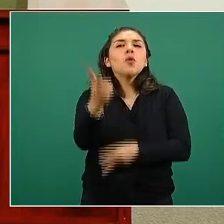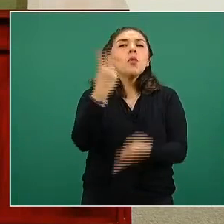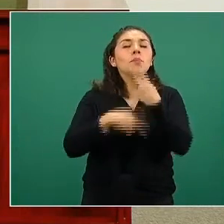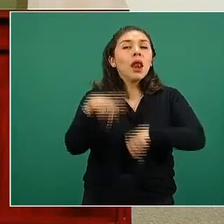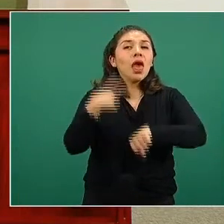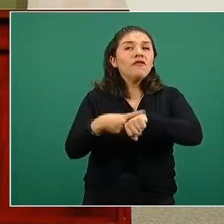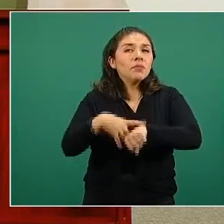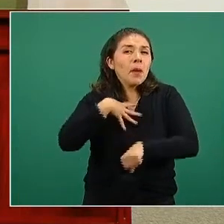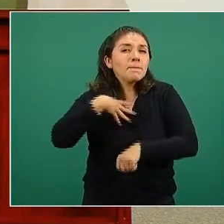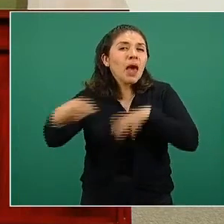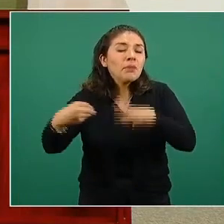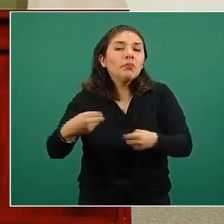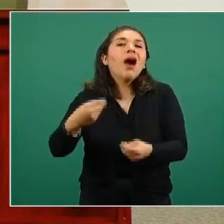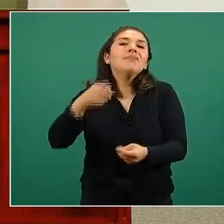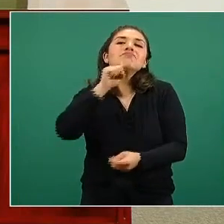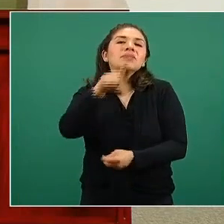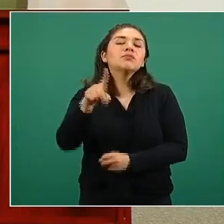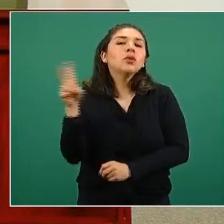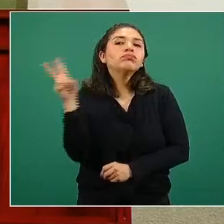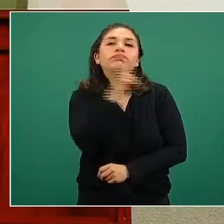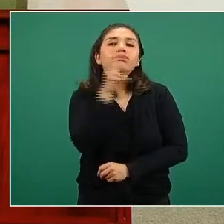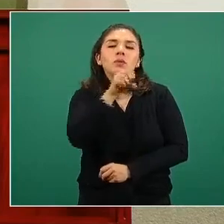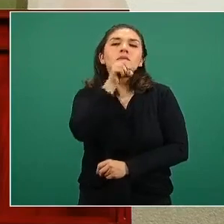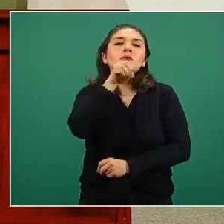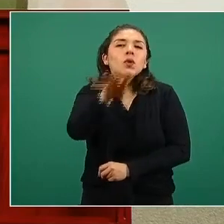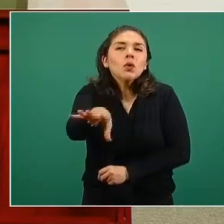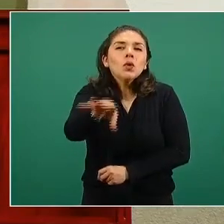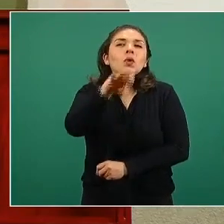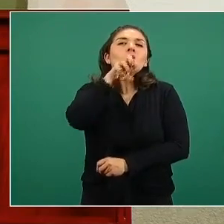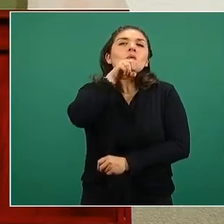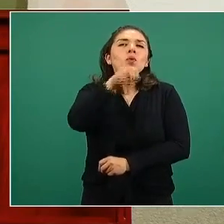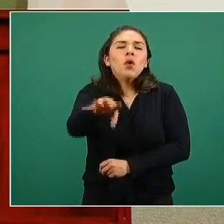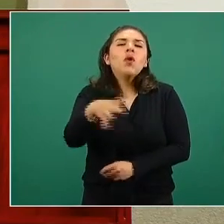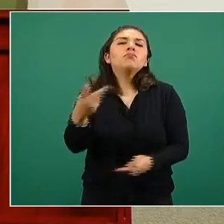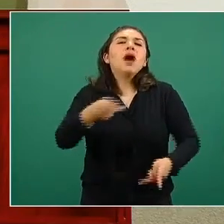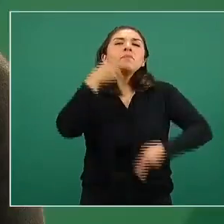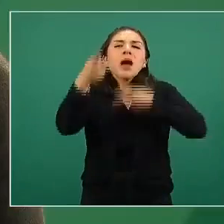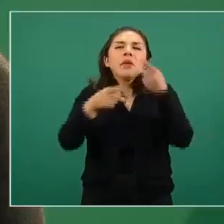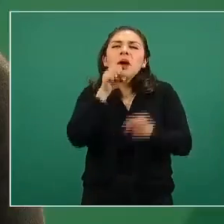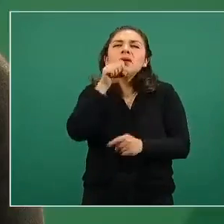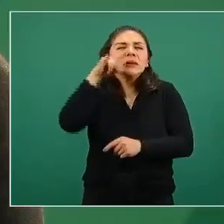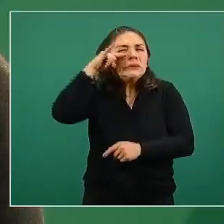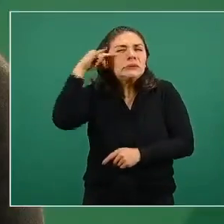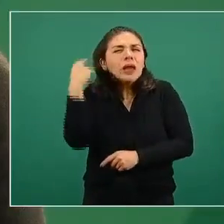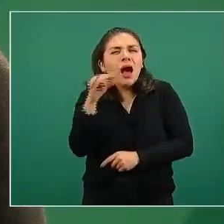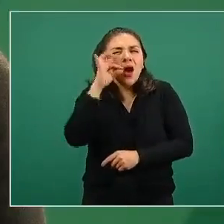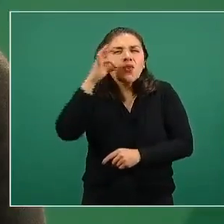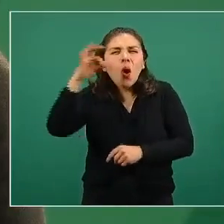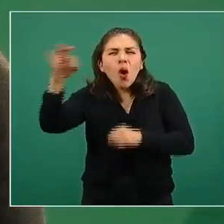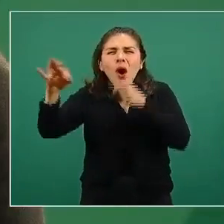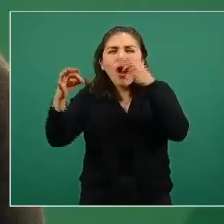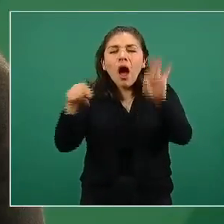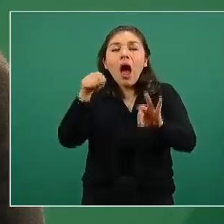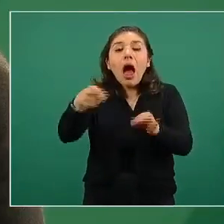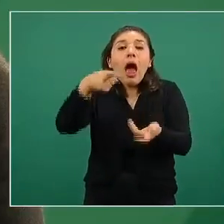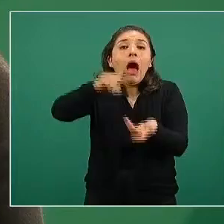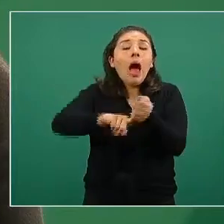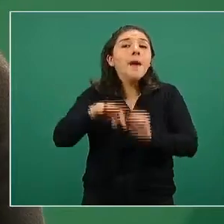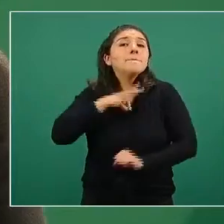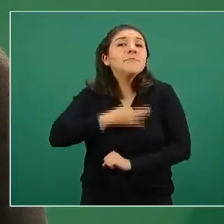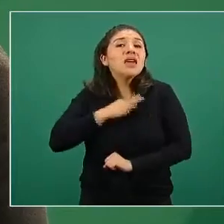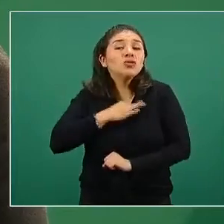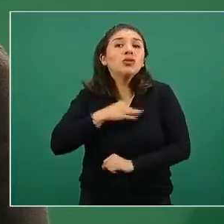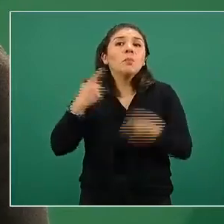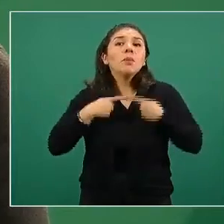SARS-CoV-2 es precisamente a través de la expulsión de estas gotas, de estos aerosoles que en su momento contienen el virus de las personas que lo